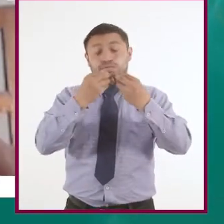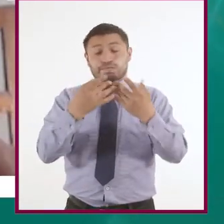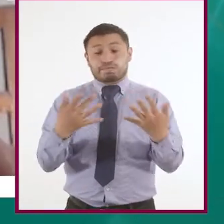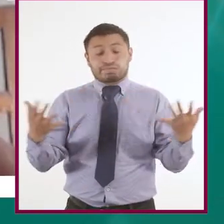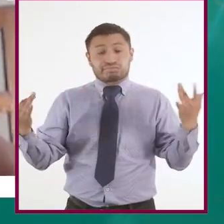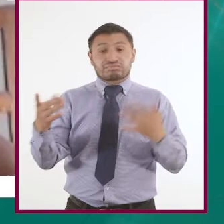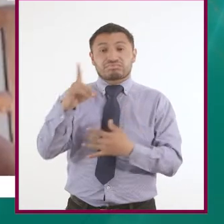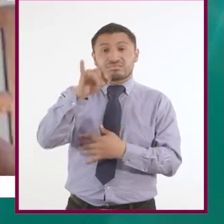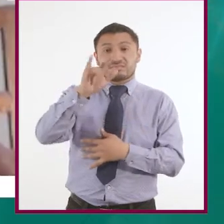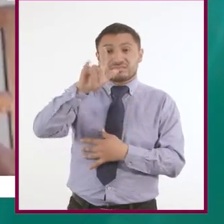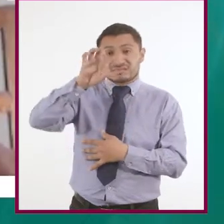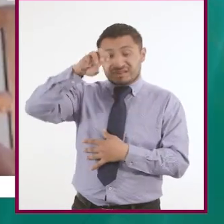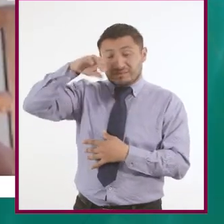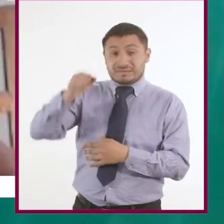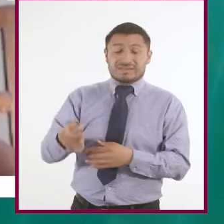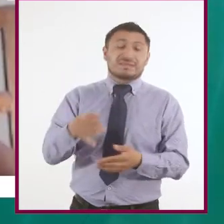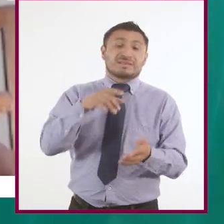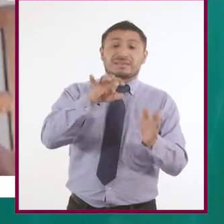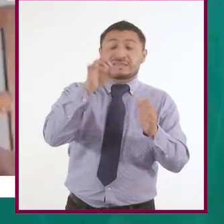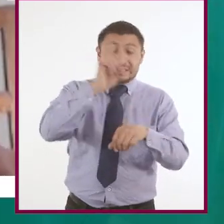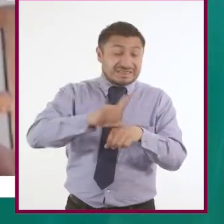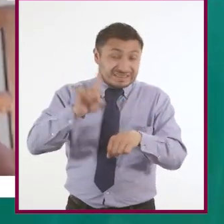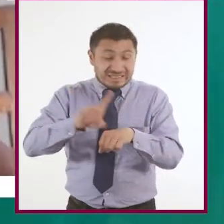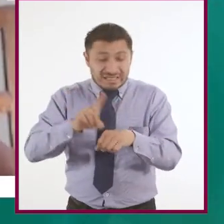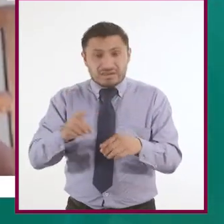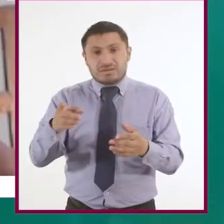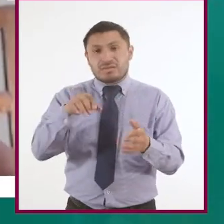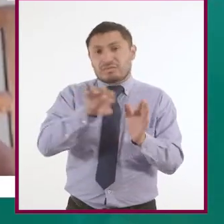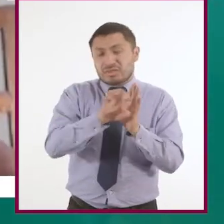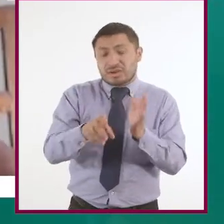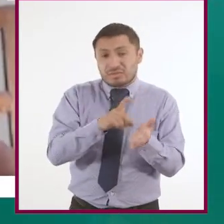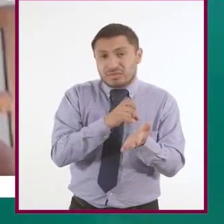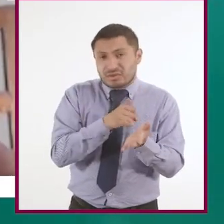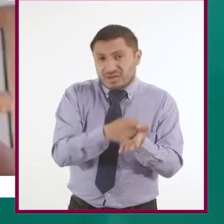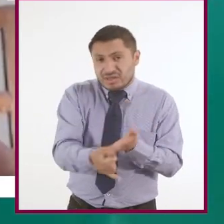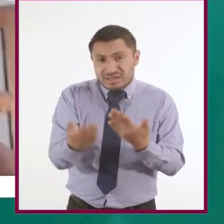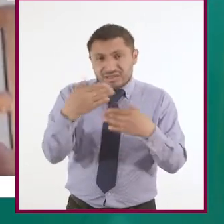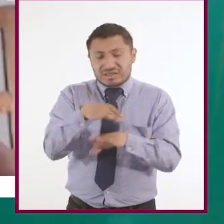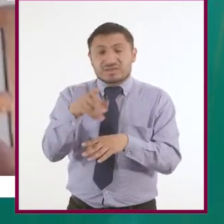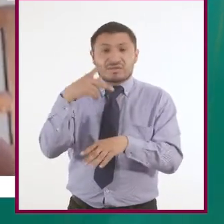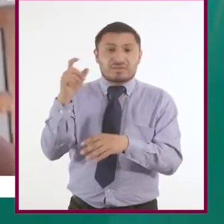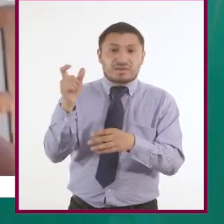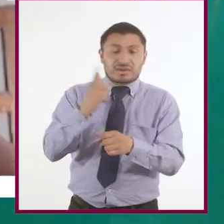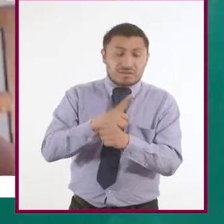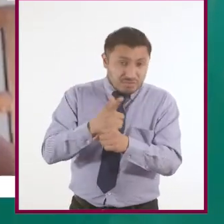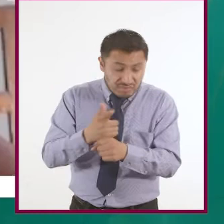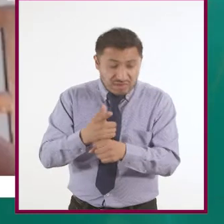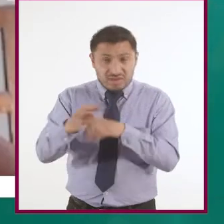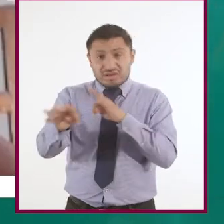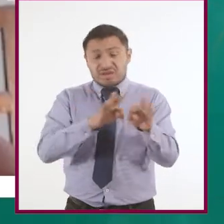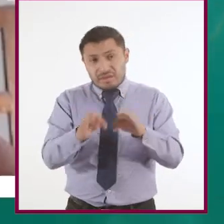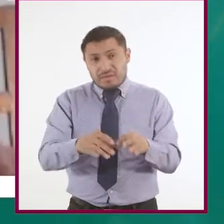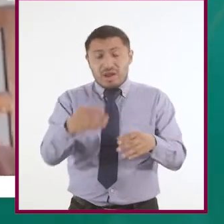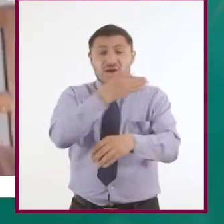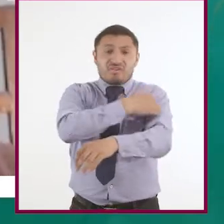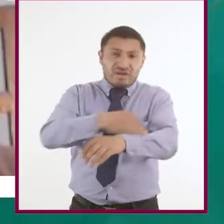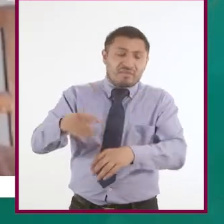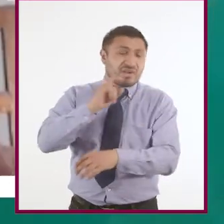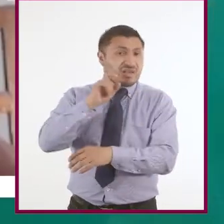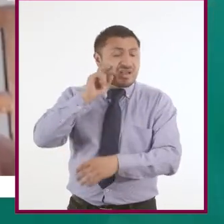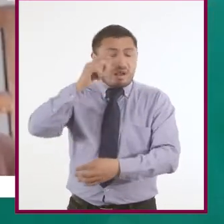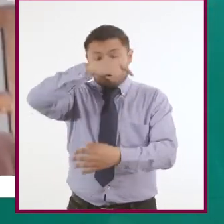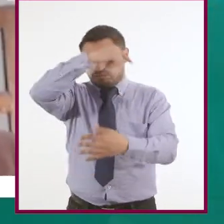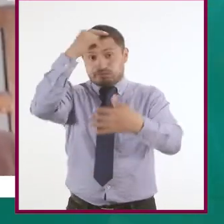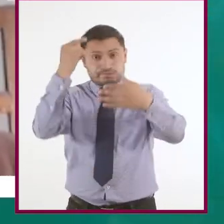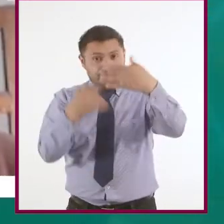días, ¿no? Tomar decisiones sobre su profesión, cómo lidiar con la familia, sobre la sexualidad, en fin, hay muchos